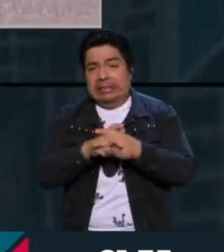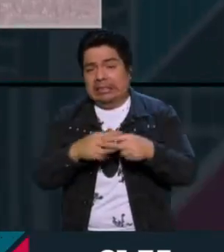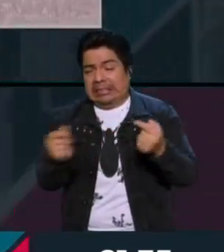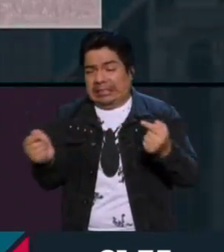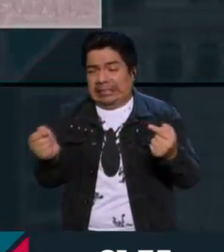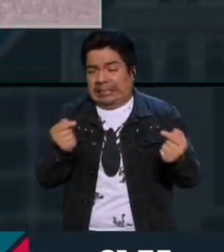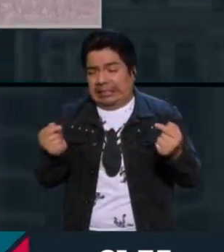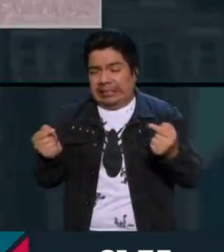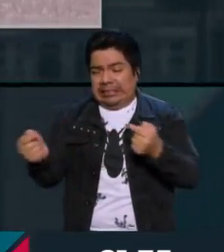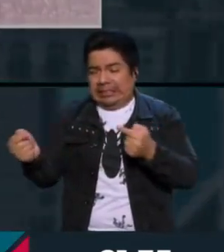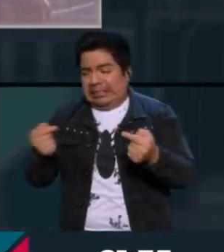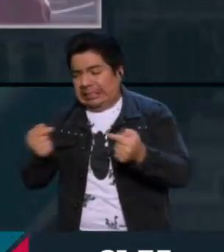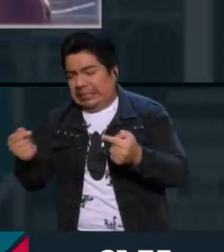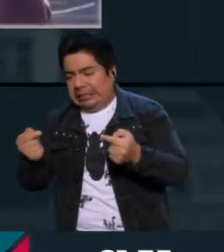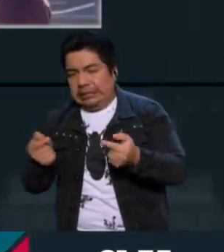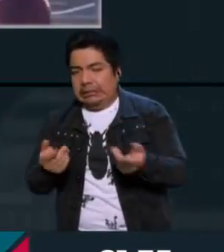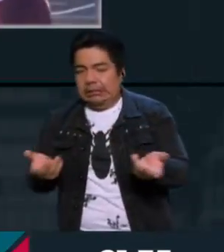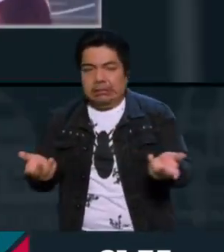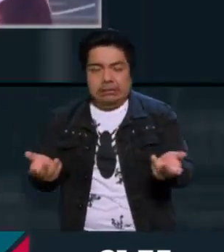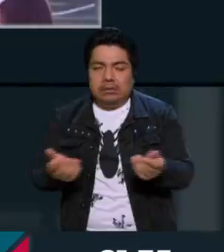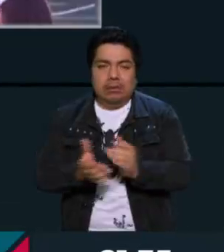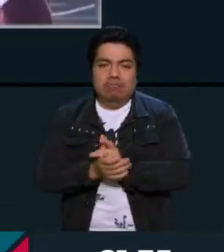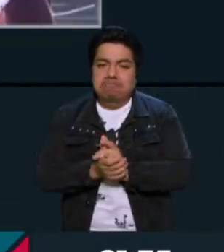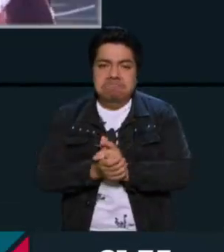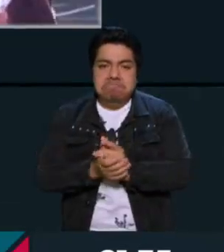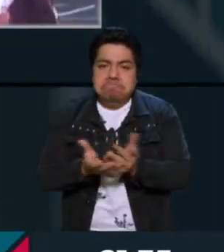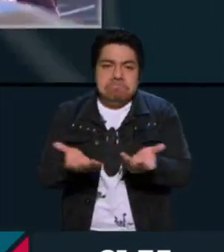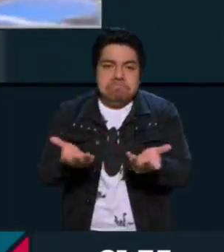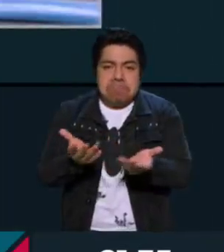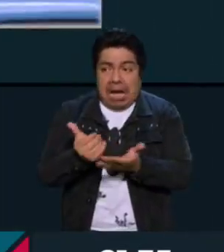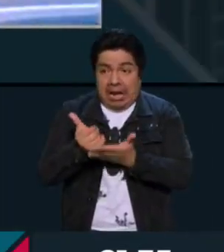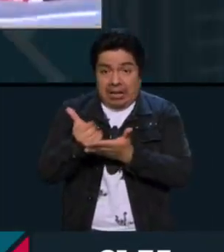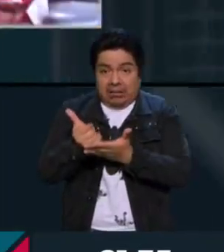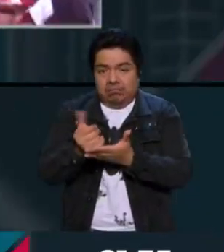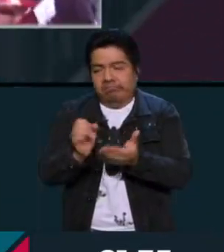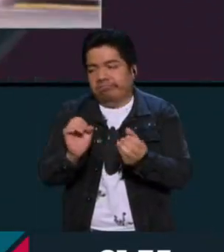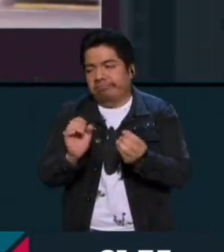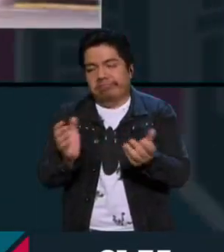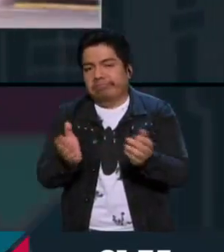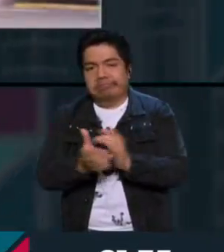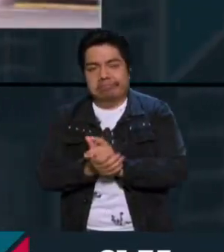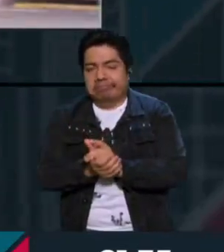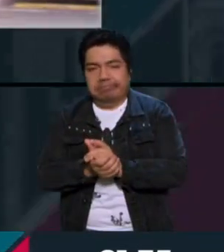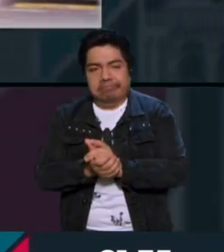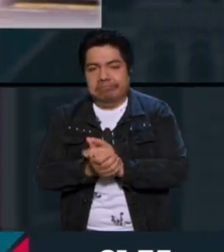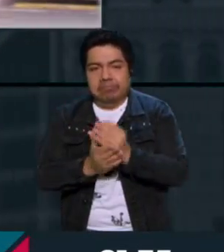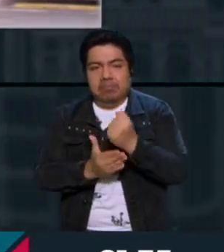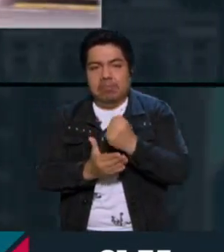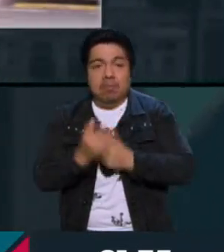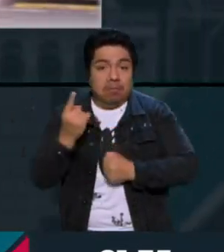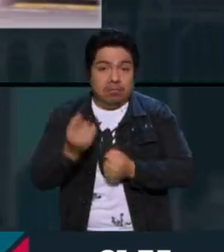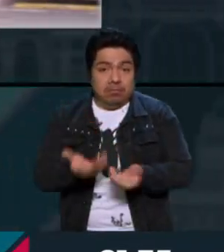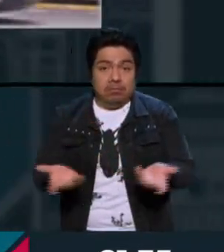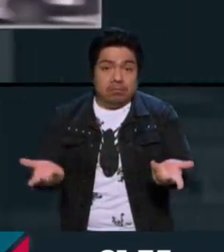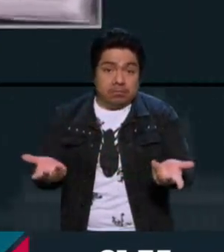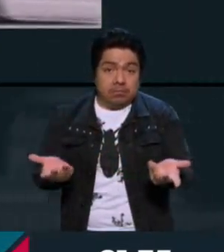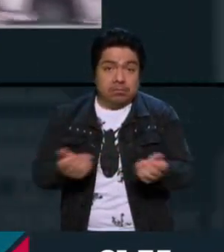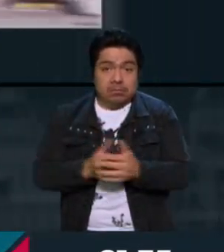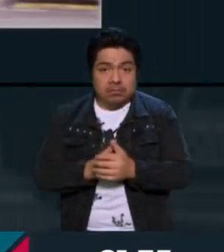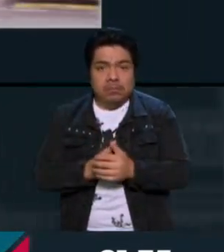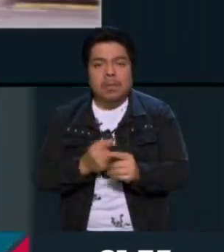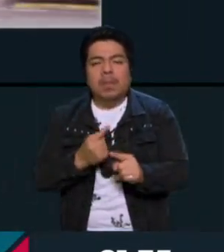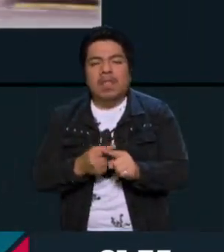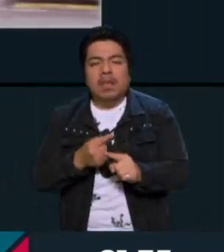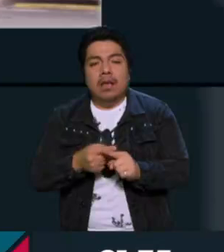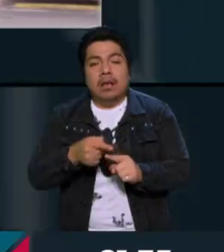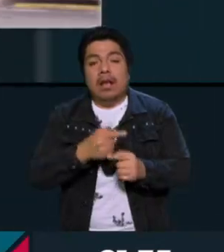tan abierta, tan frontal, no nos va a dejar un buen saldo, porque se está tomando como